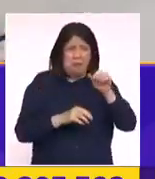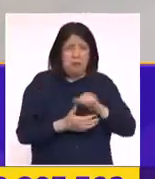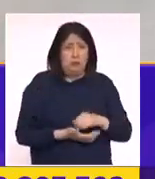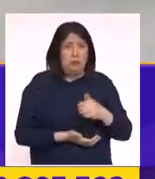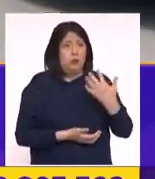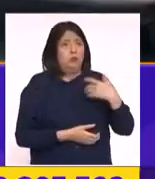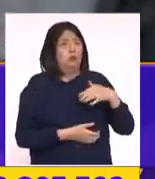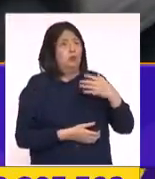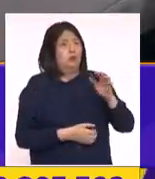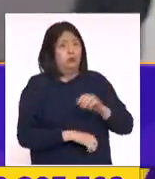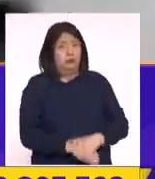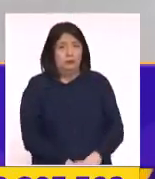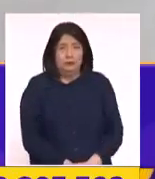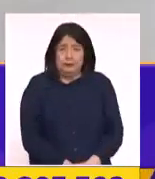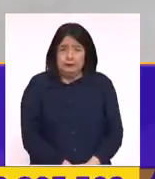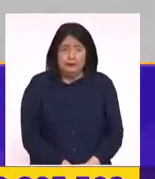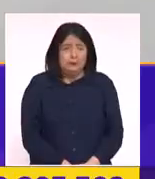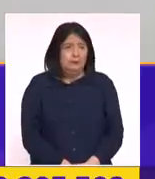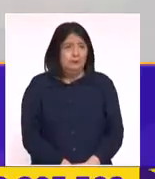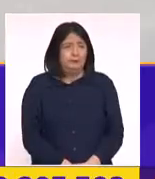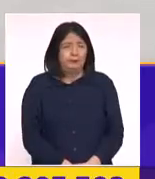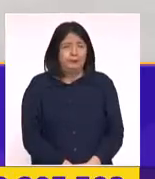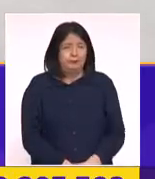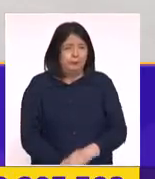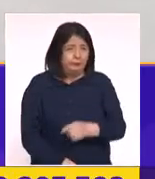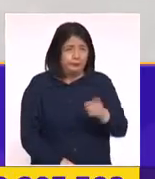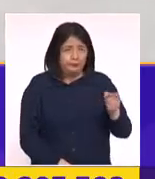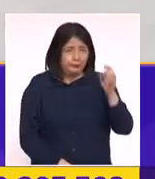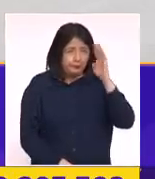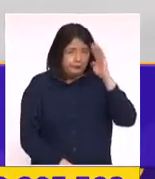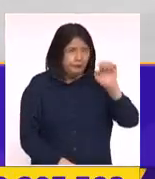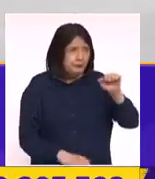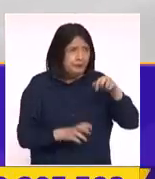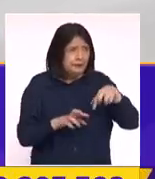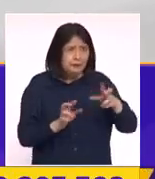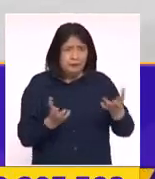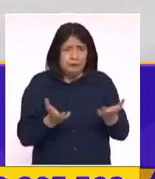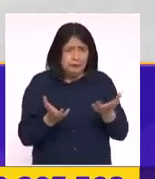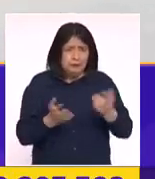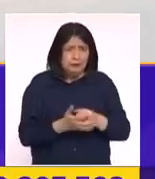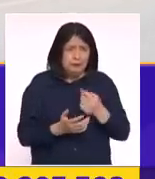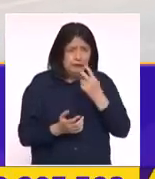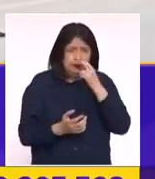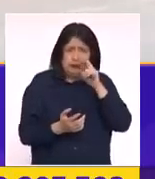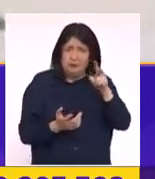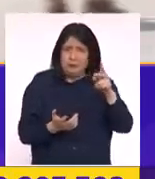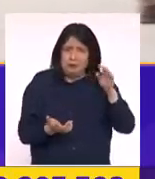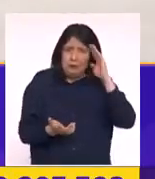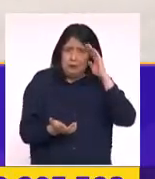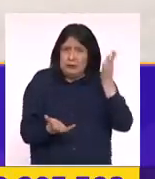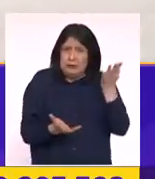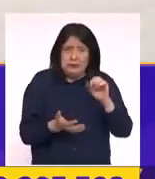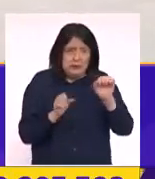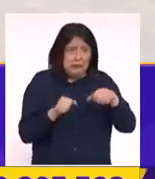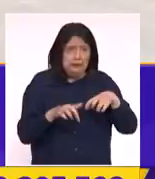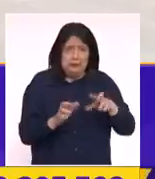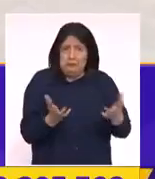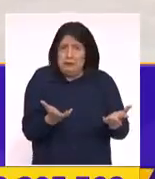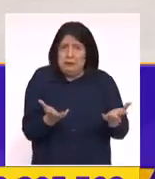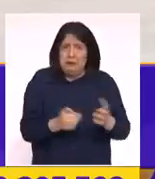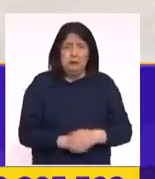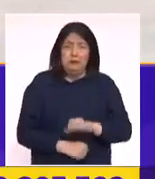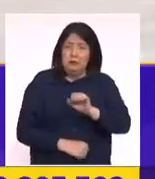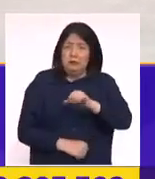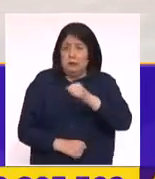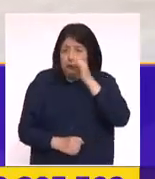qué cierto punto también... La policía está permitiendo eso. Frente a los ojos de las autoridades ocurren estos hechos. La